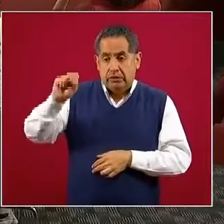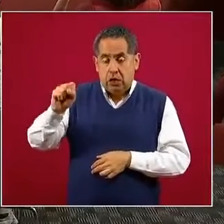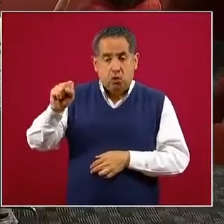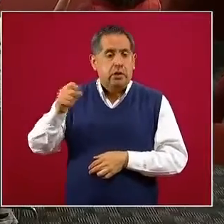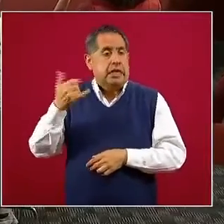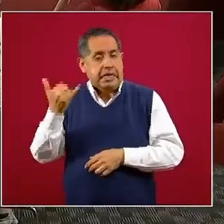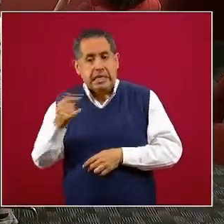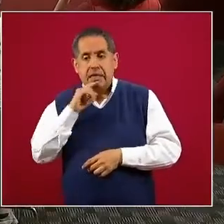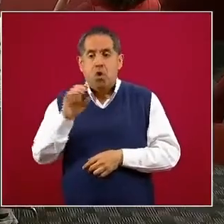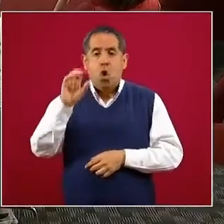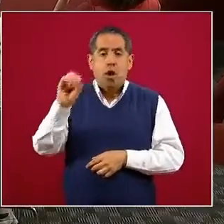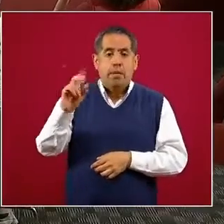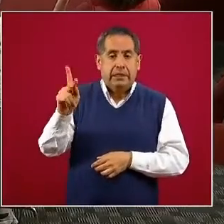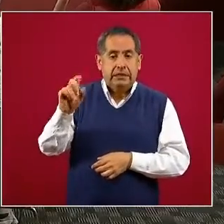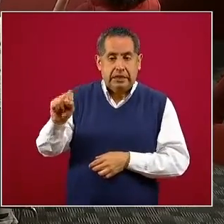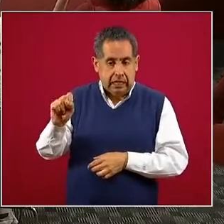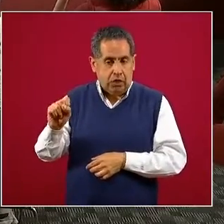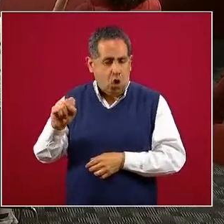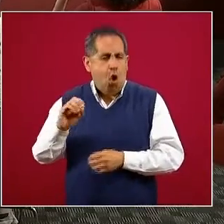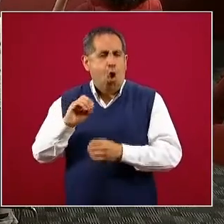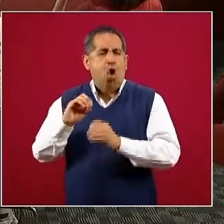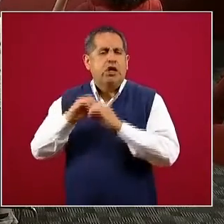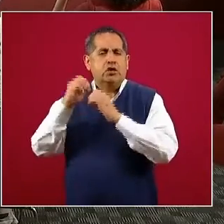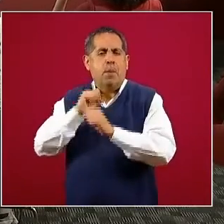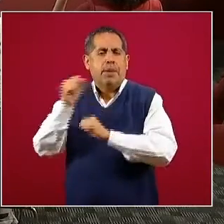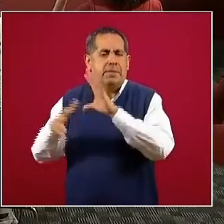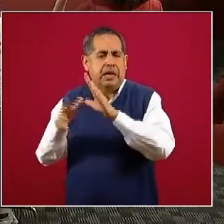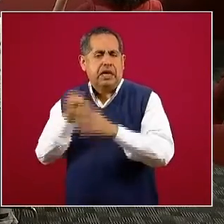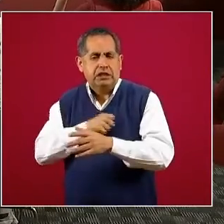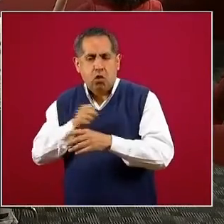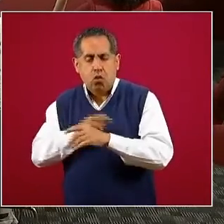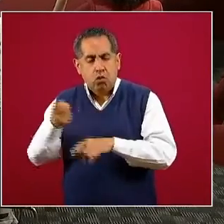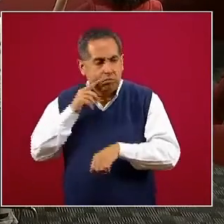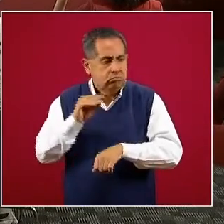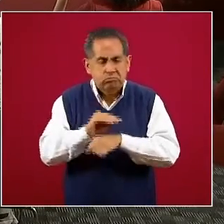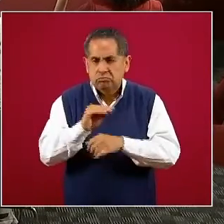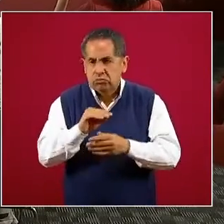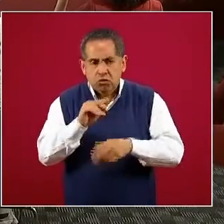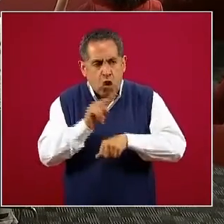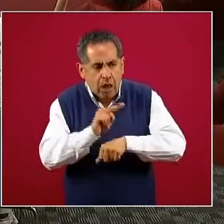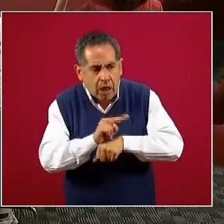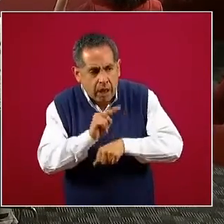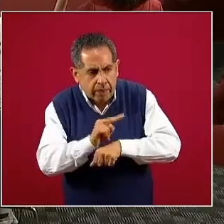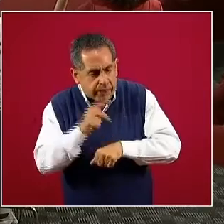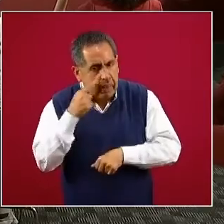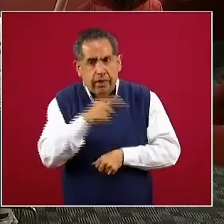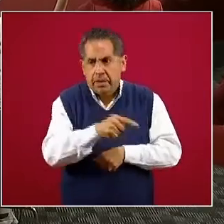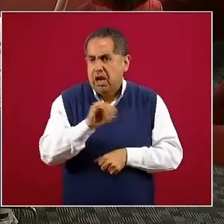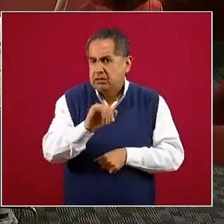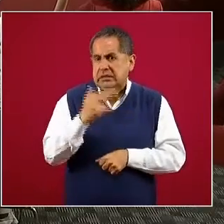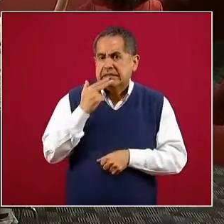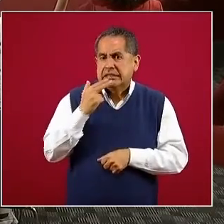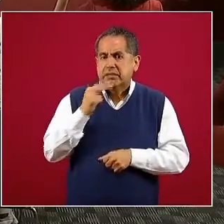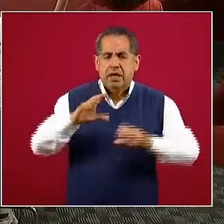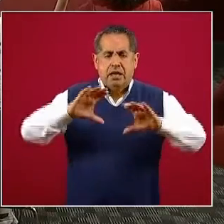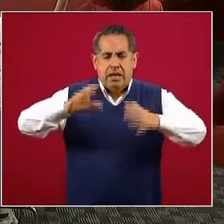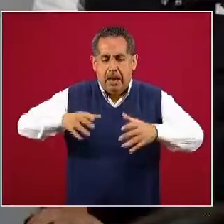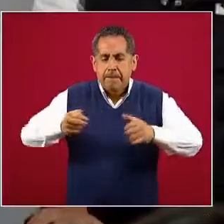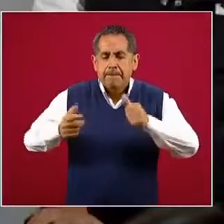responde la persona que se entrevista, y respeto su trabajo, por supuesto. Podemos decir, ha sido muy constructiva